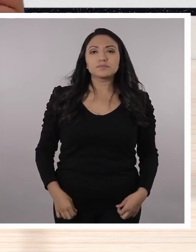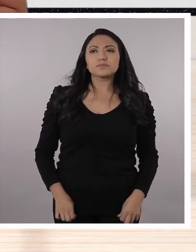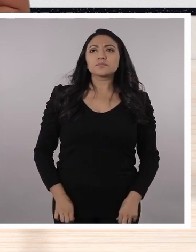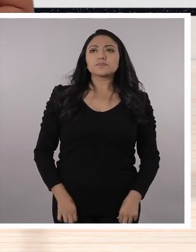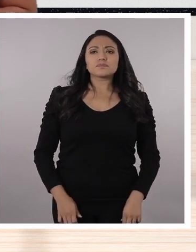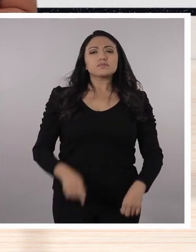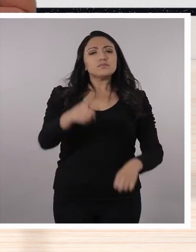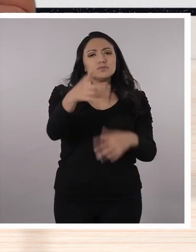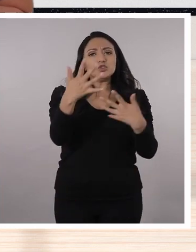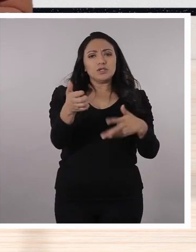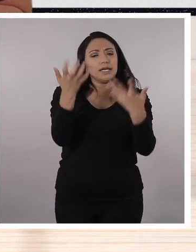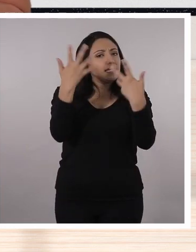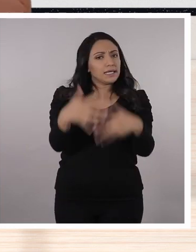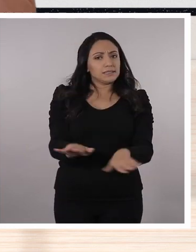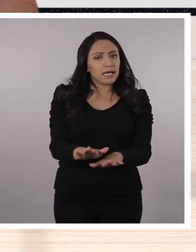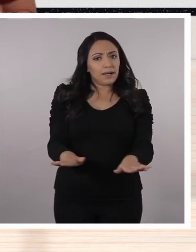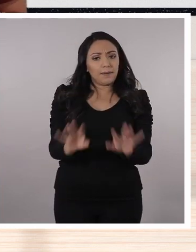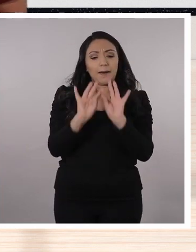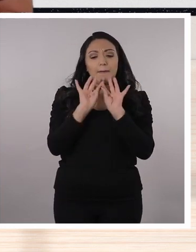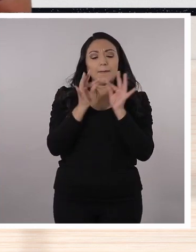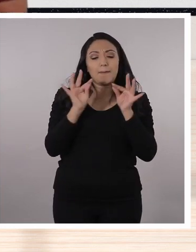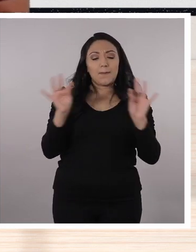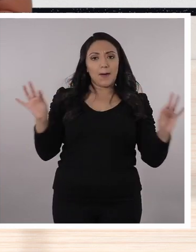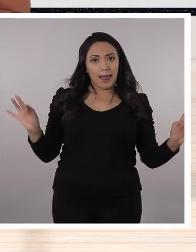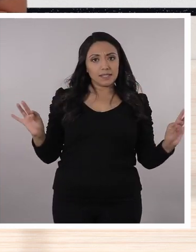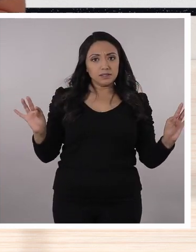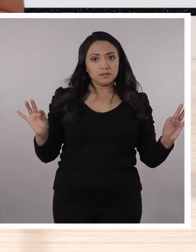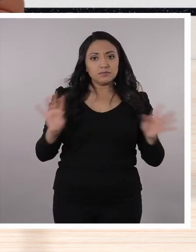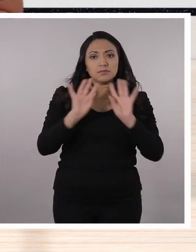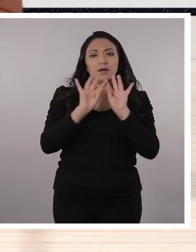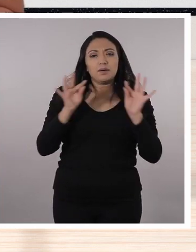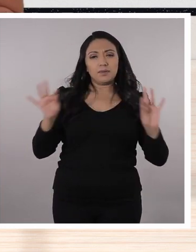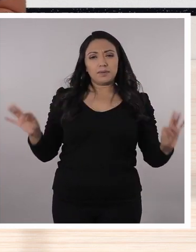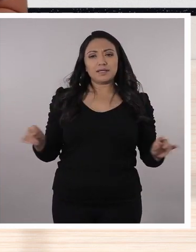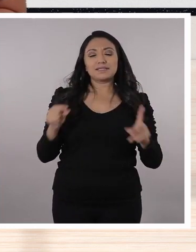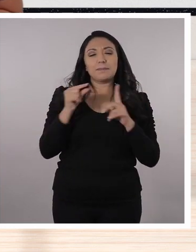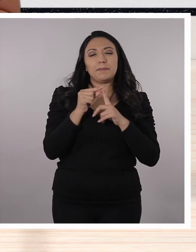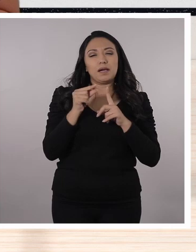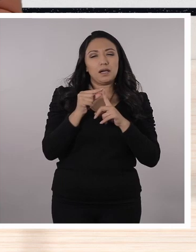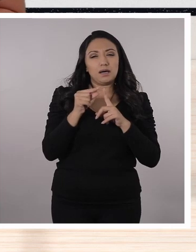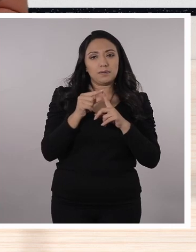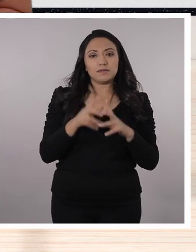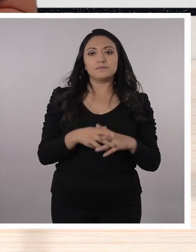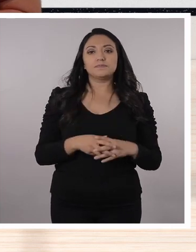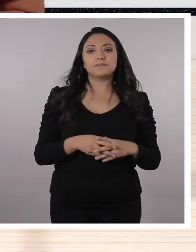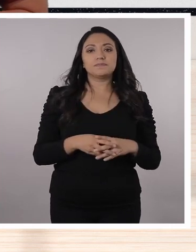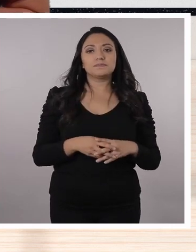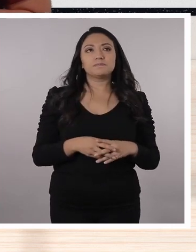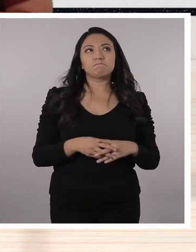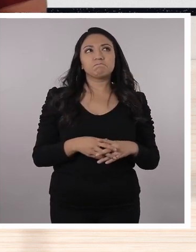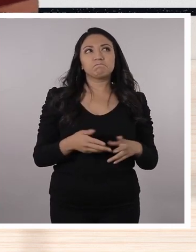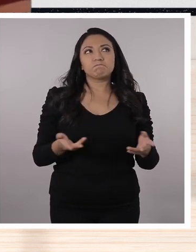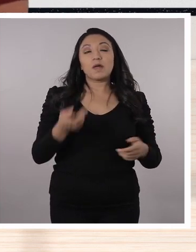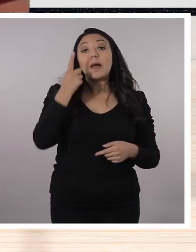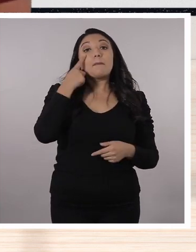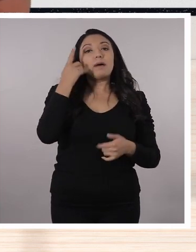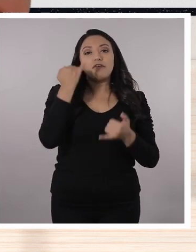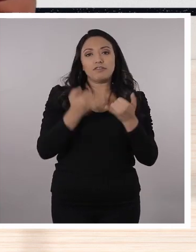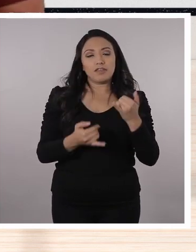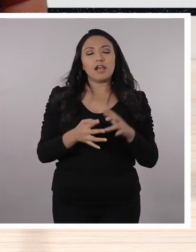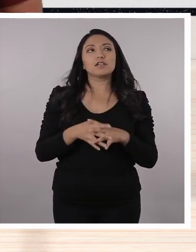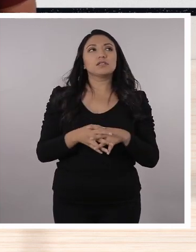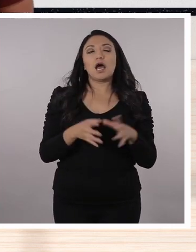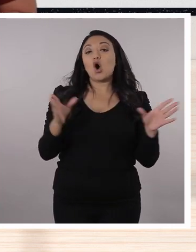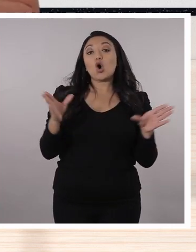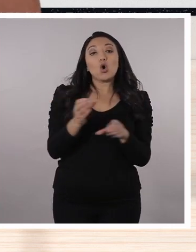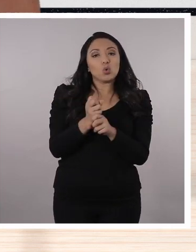dato interesante, cuando queremos concluir un párrafo, debemos tener presente algunas palabras clave. Por ejemplo,